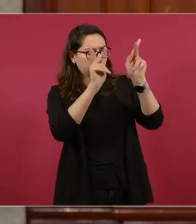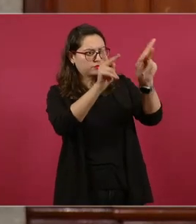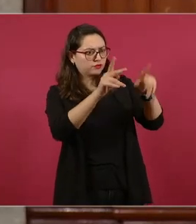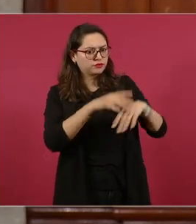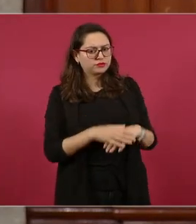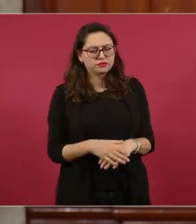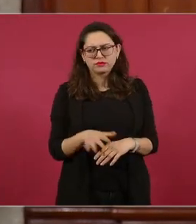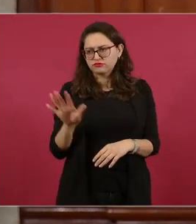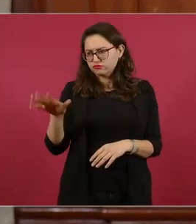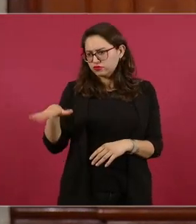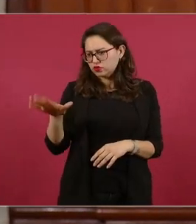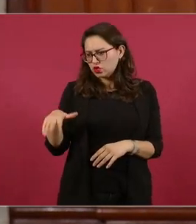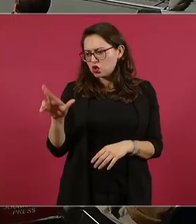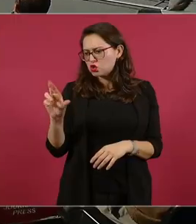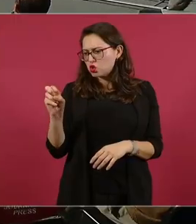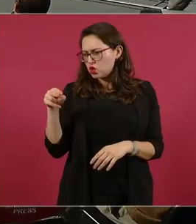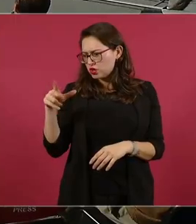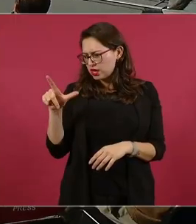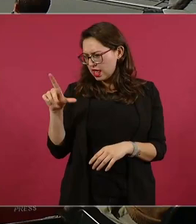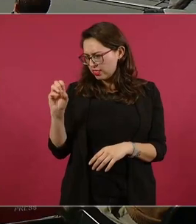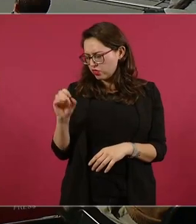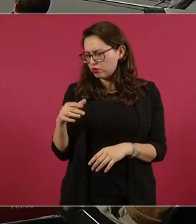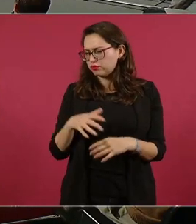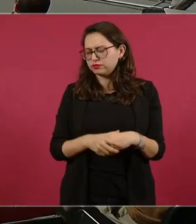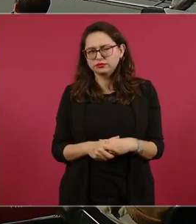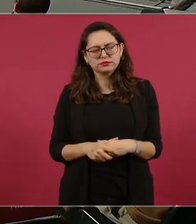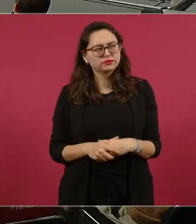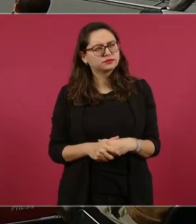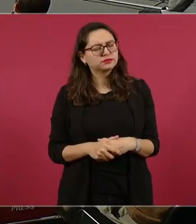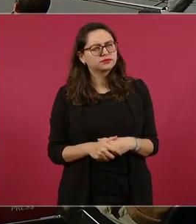a Rolando, digo, ¿qué pasaría